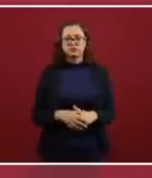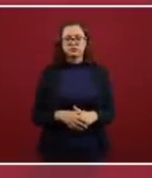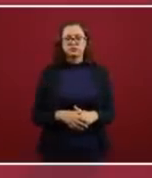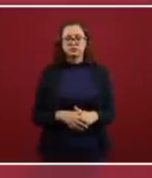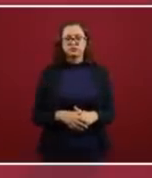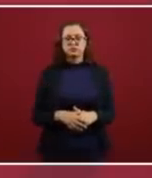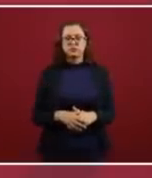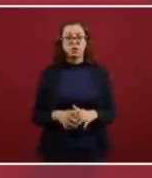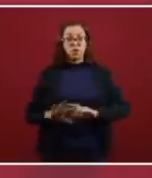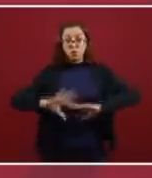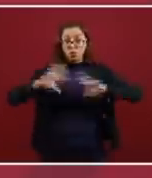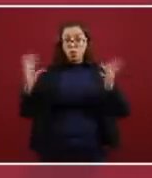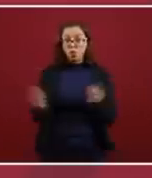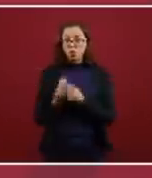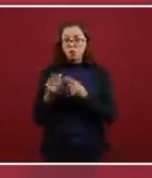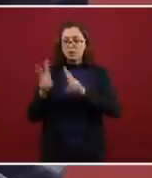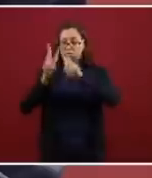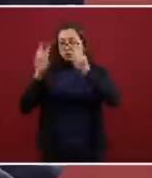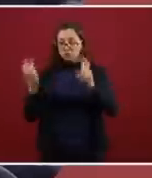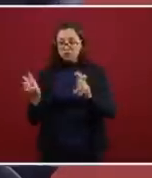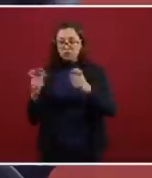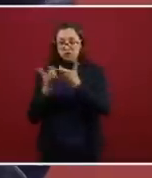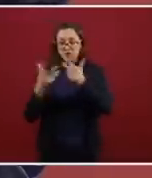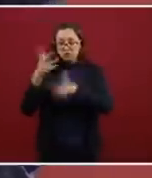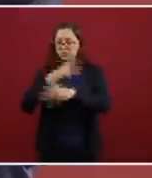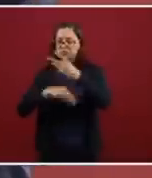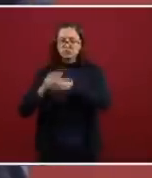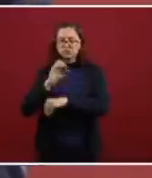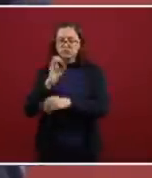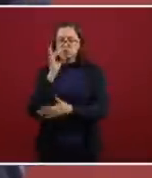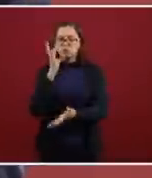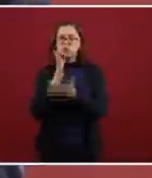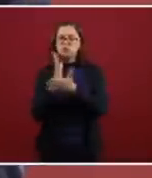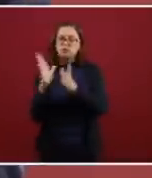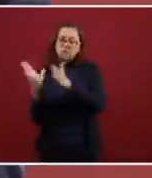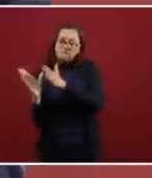el espectro económico.